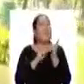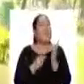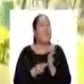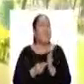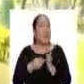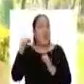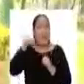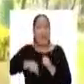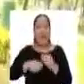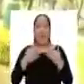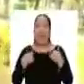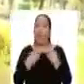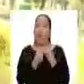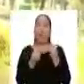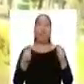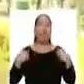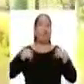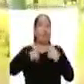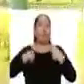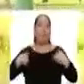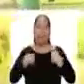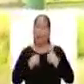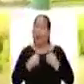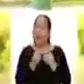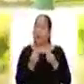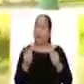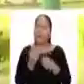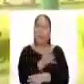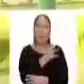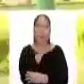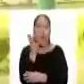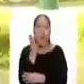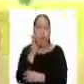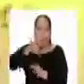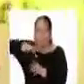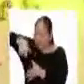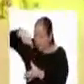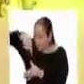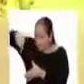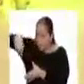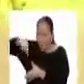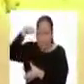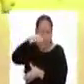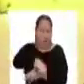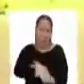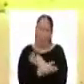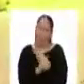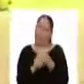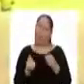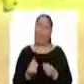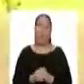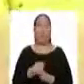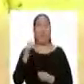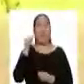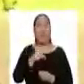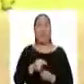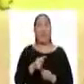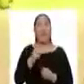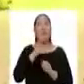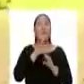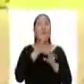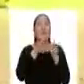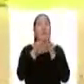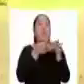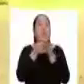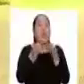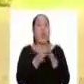de animales y plantas de todo el planeta. Y esto no es por casualidad. Y por eso el día de hoy vamos a hablar de todos los beneficios que nos